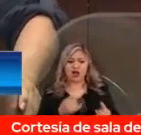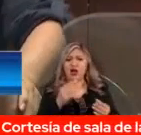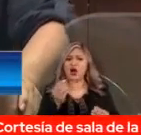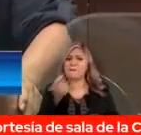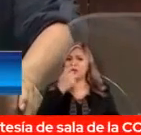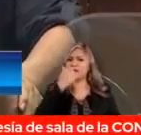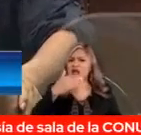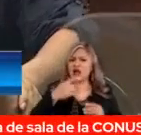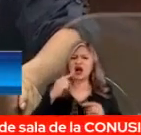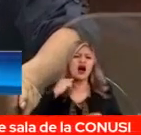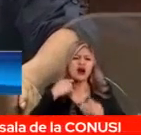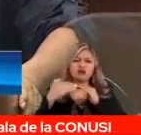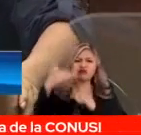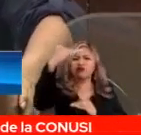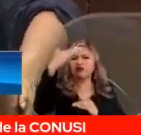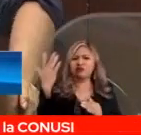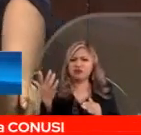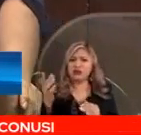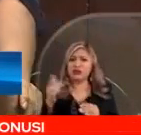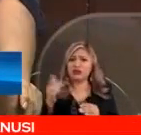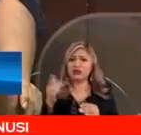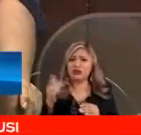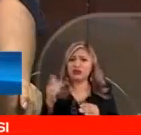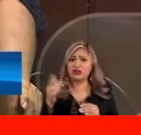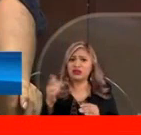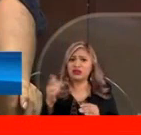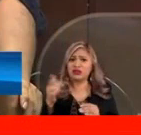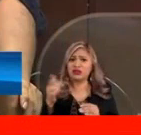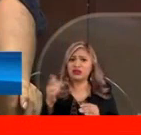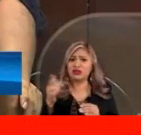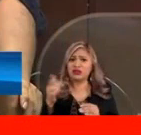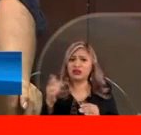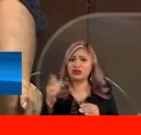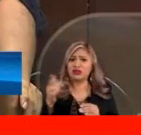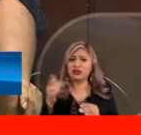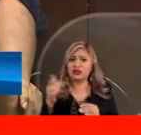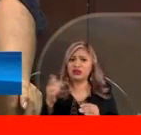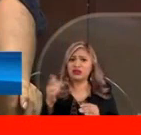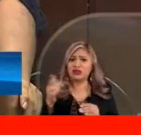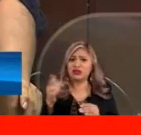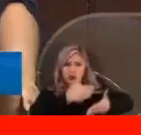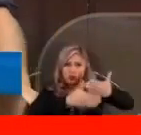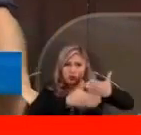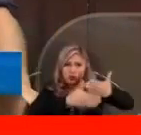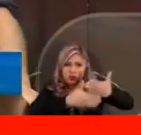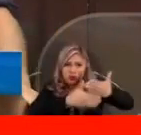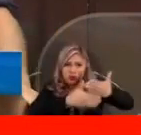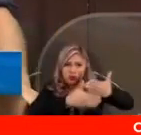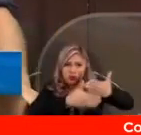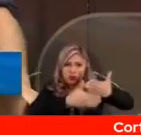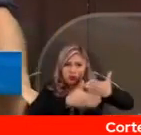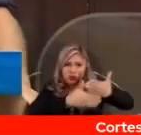qué no dice que no es el momento que aumenten los precios de los materiales de construcción, de la electricidad, de la